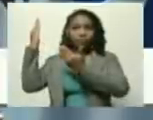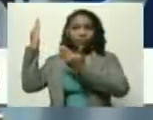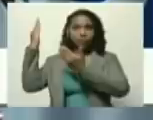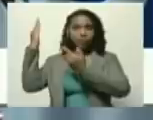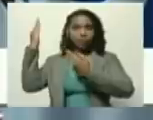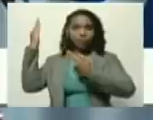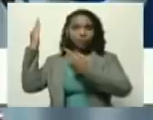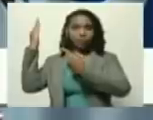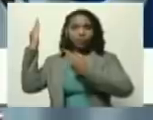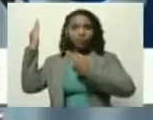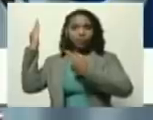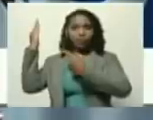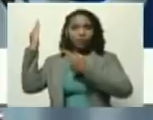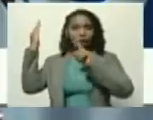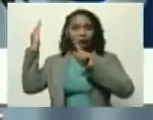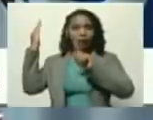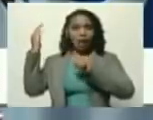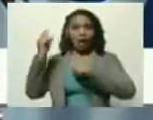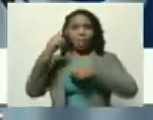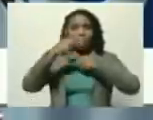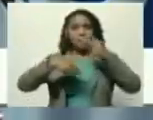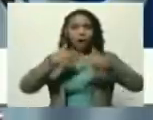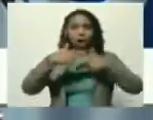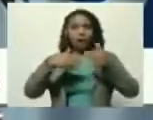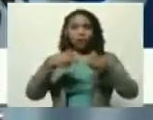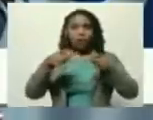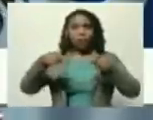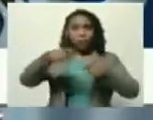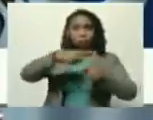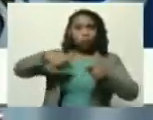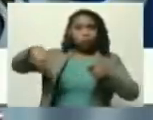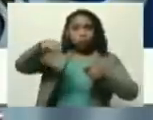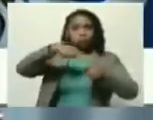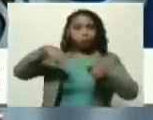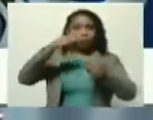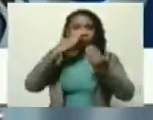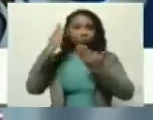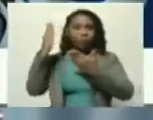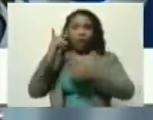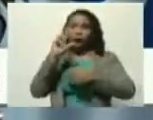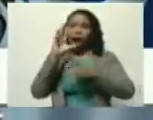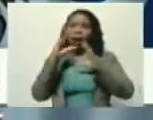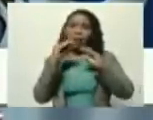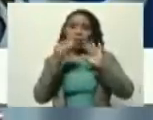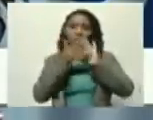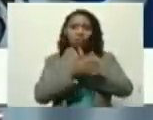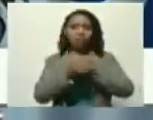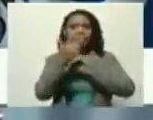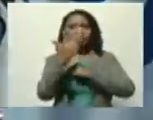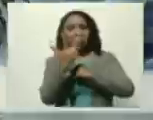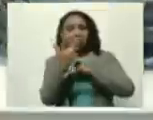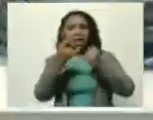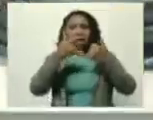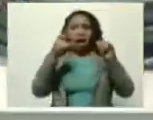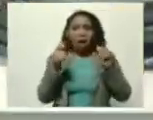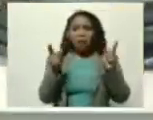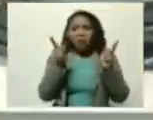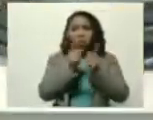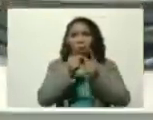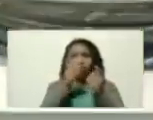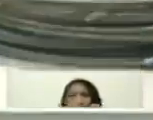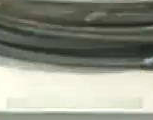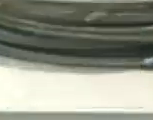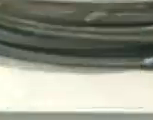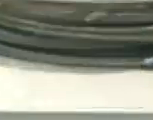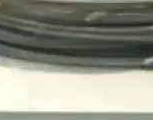aquí están los delincuentes y vean el cableado. O sea, no estamos hablando de 3 simples cablecitos.